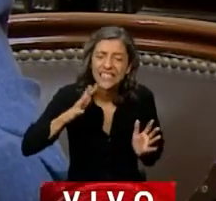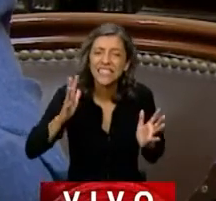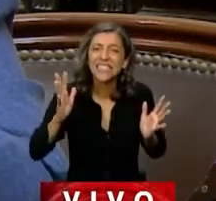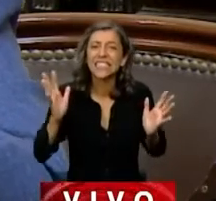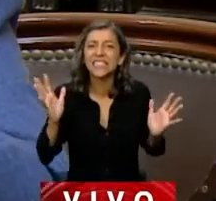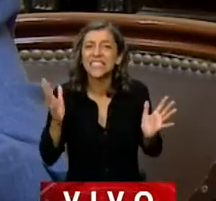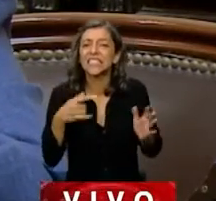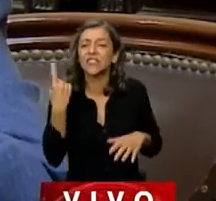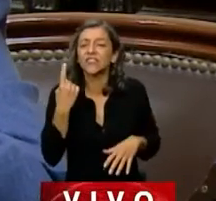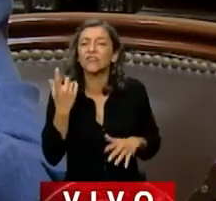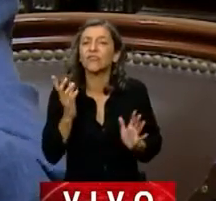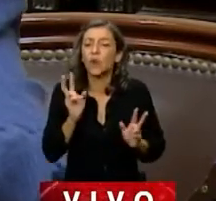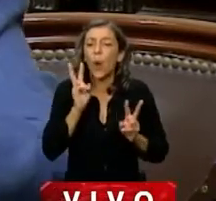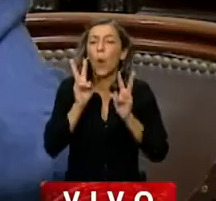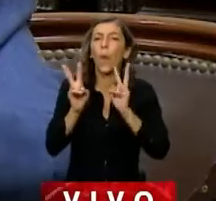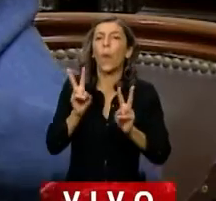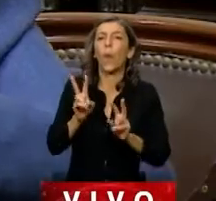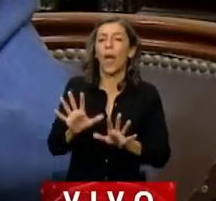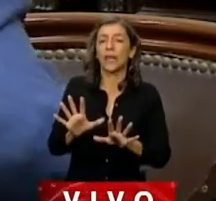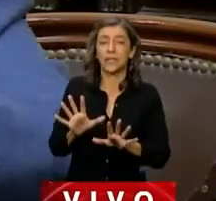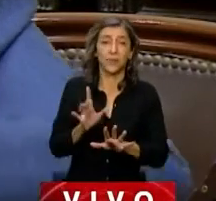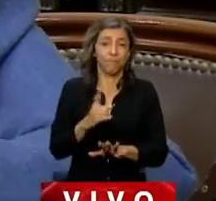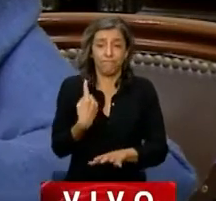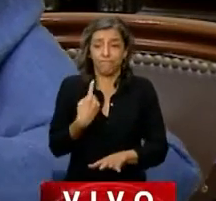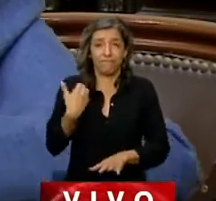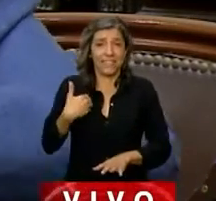en esa realidad que vivimos los argentinos, que